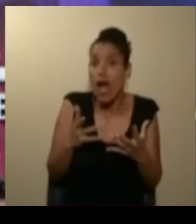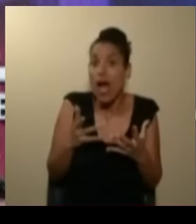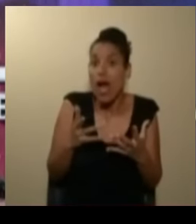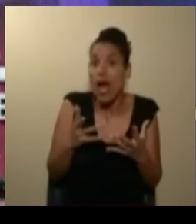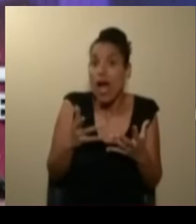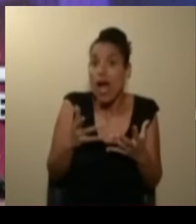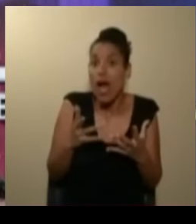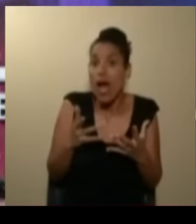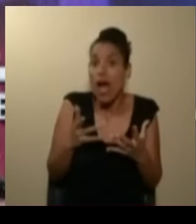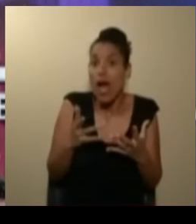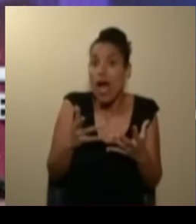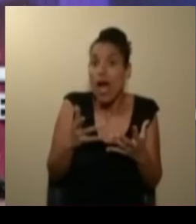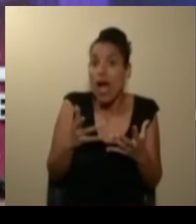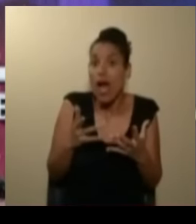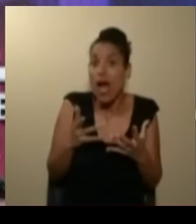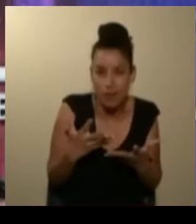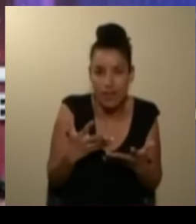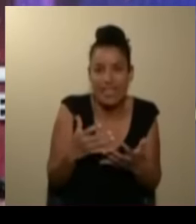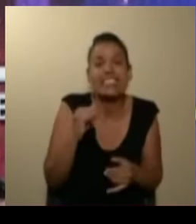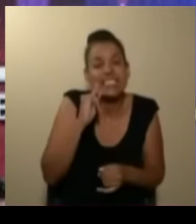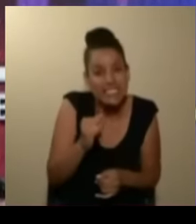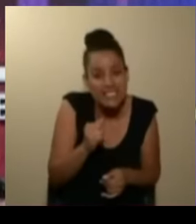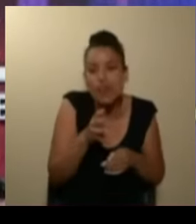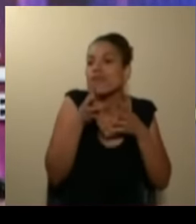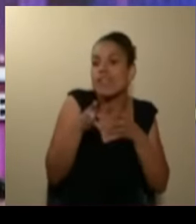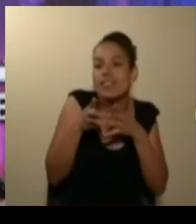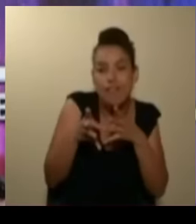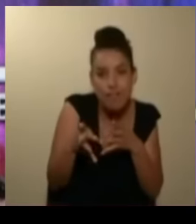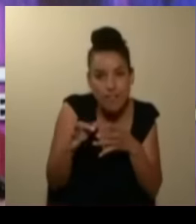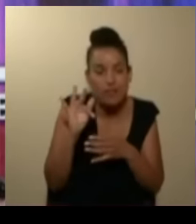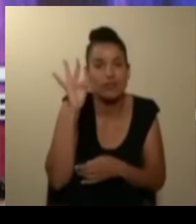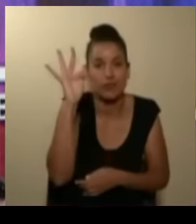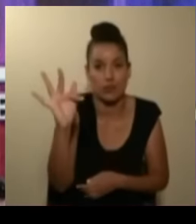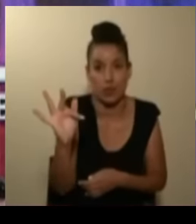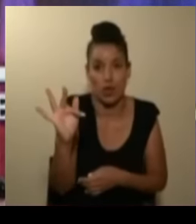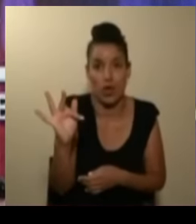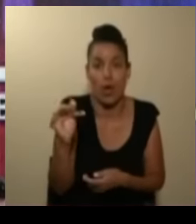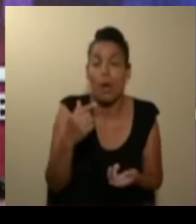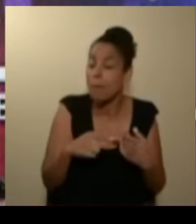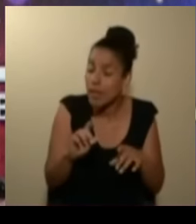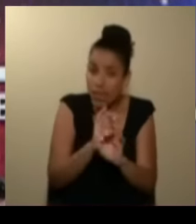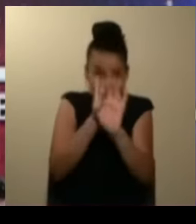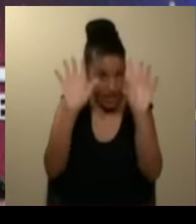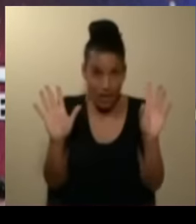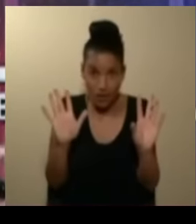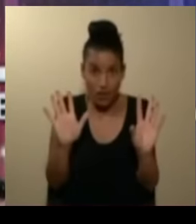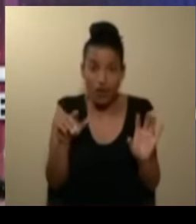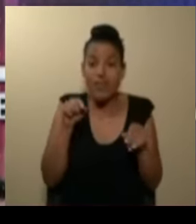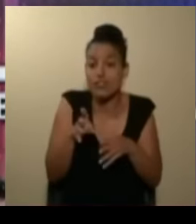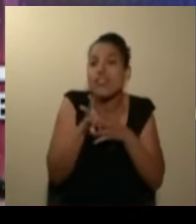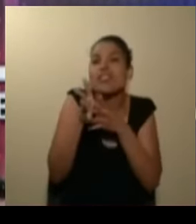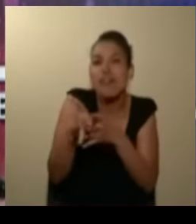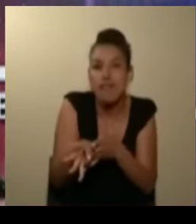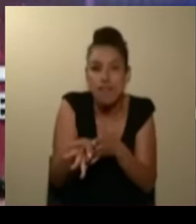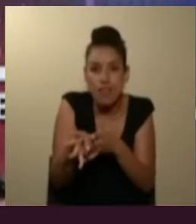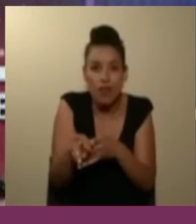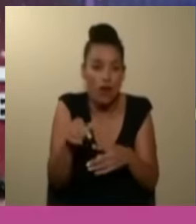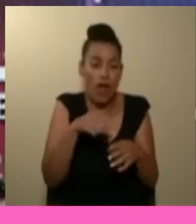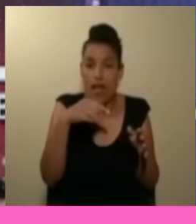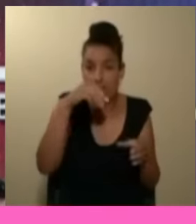delante. Y lo que está claro es que ninguno de estos desafíos se aborda en la ley de urgencia. Falta